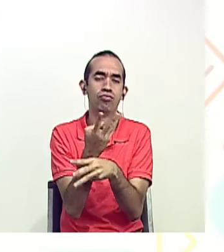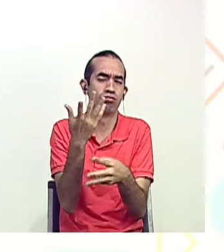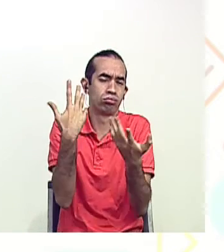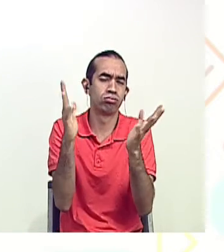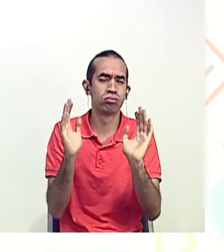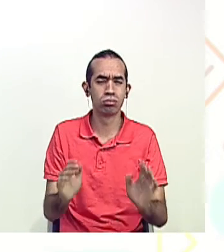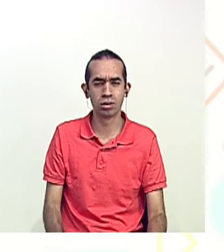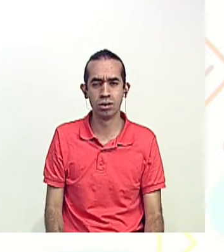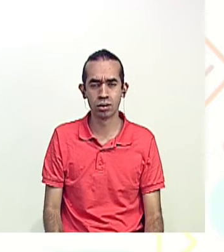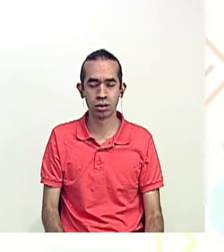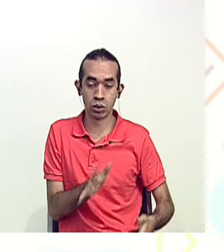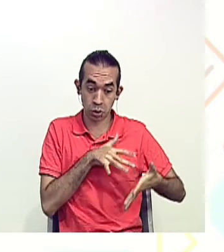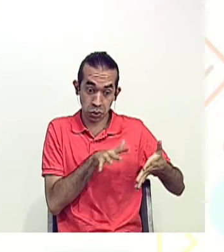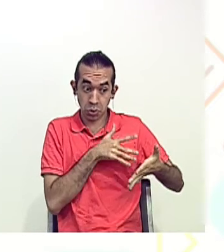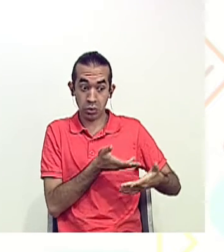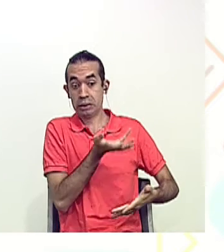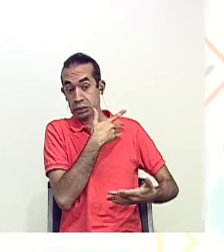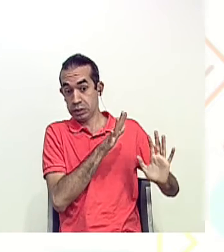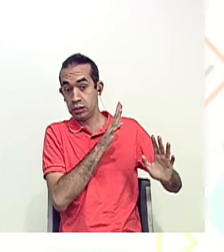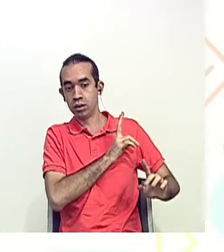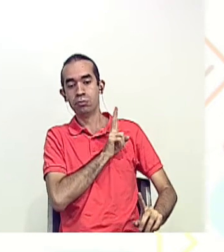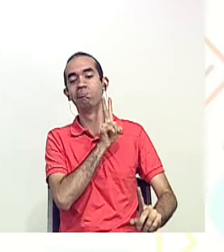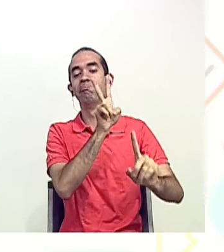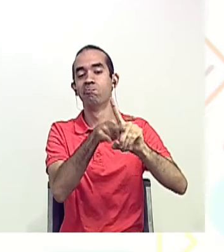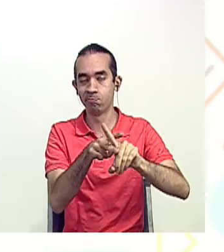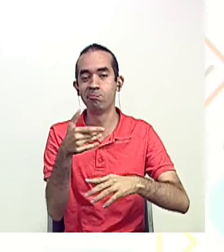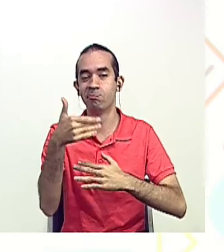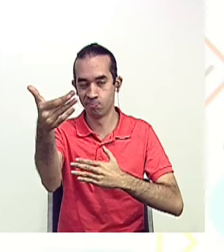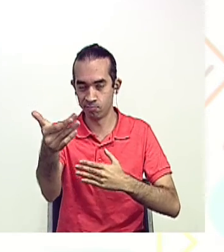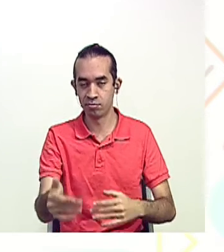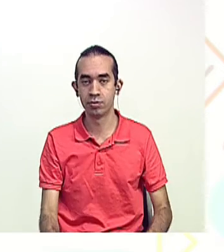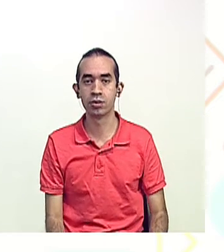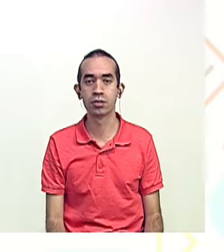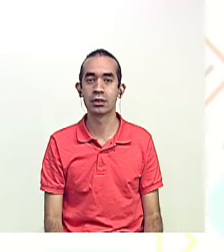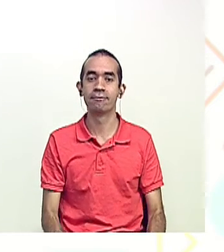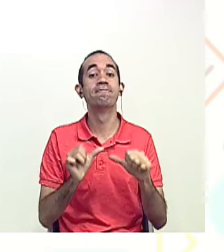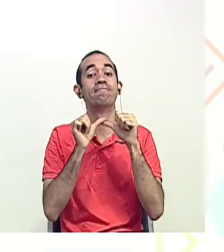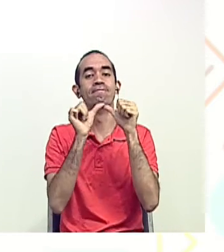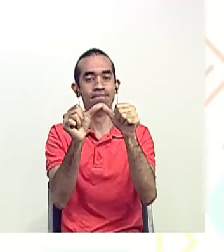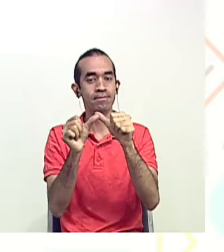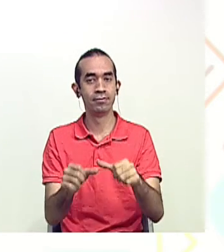que estudiamos anteriormente nos sirve en algún momento. Seguimos.